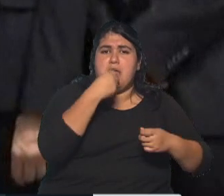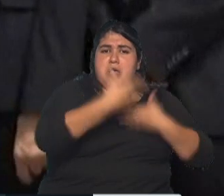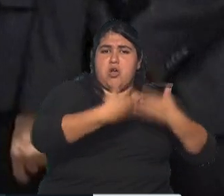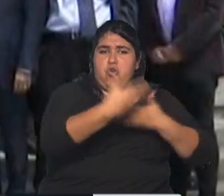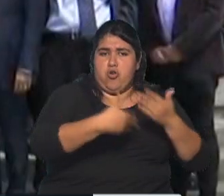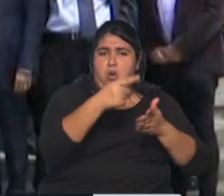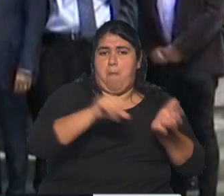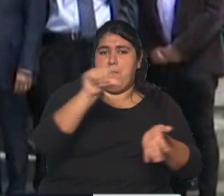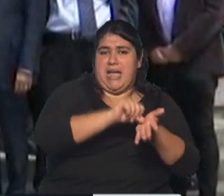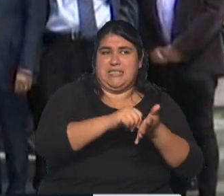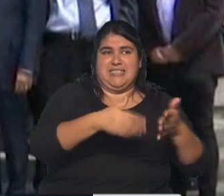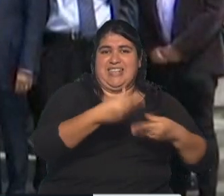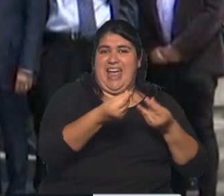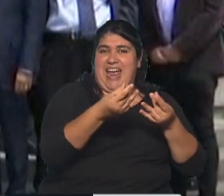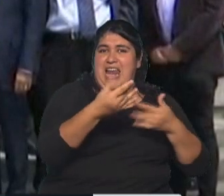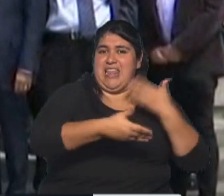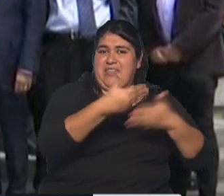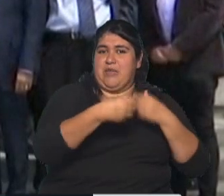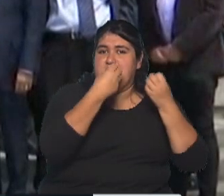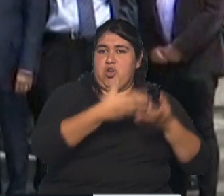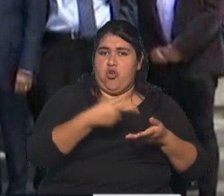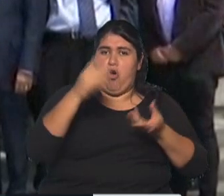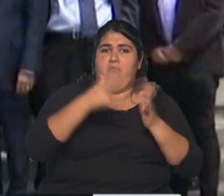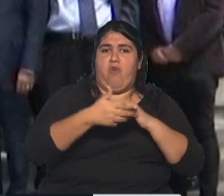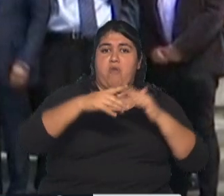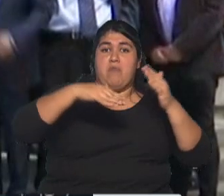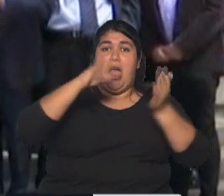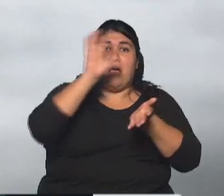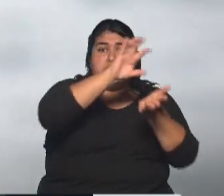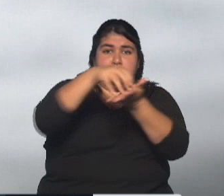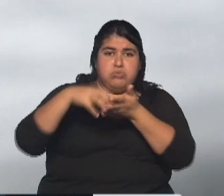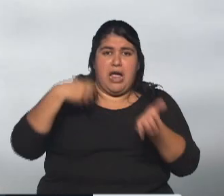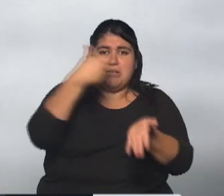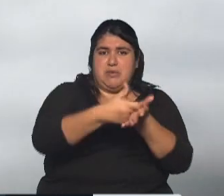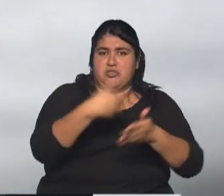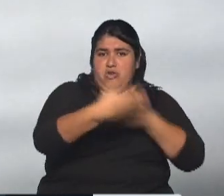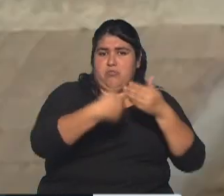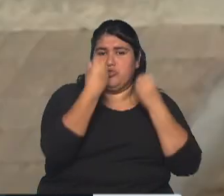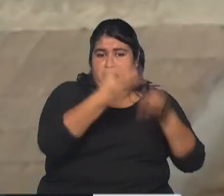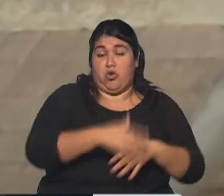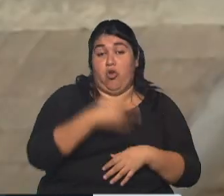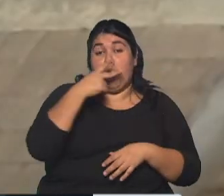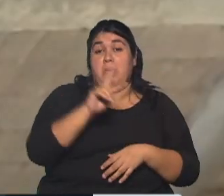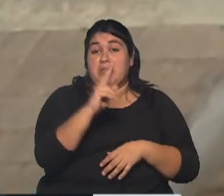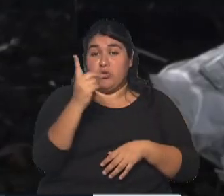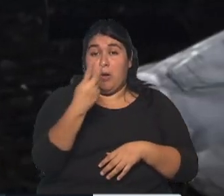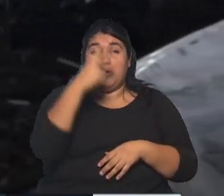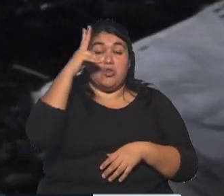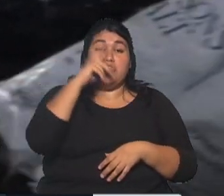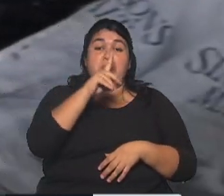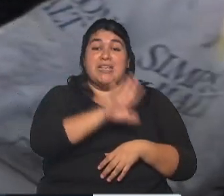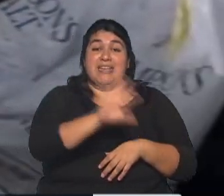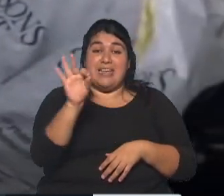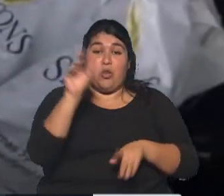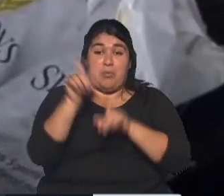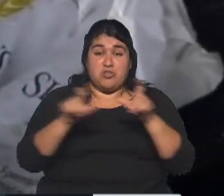país eficiente y capaz de atraer inversiones extranjeras. En 2021, 28.500 personas que